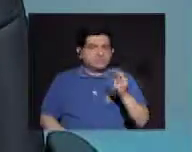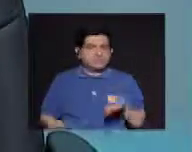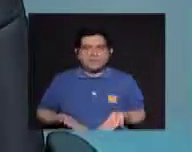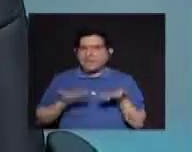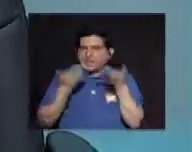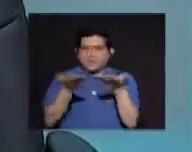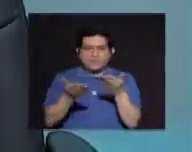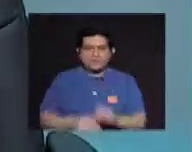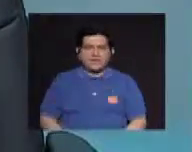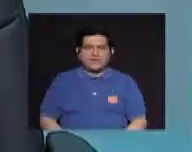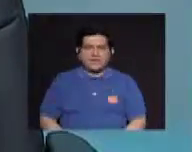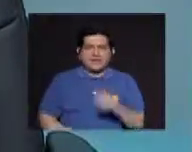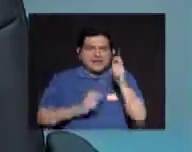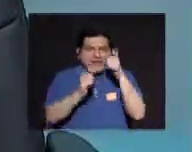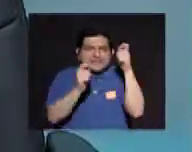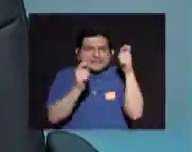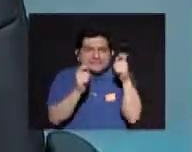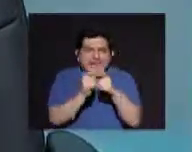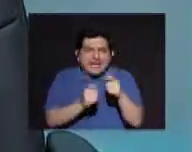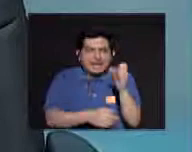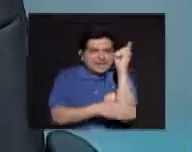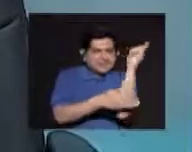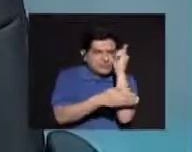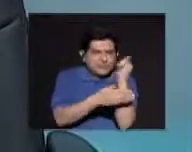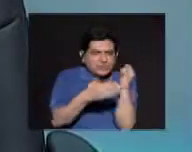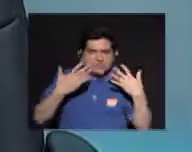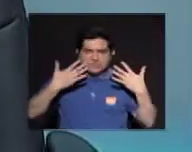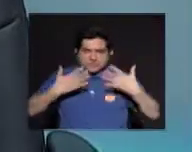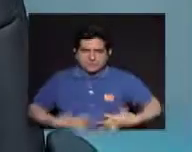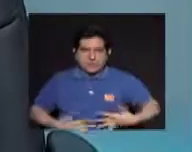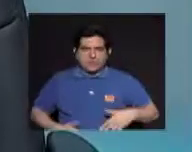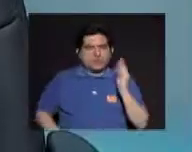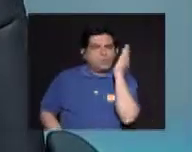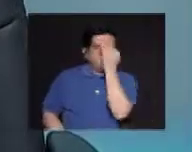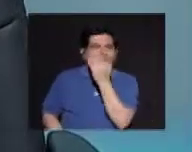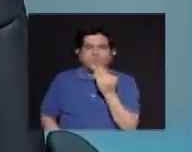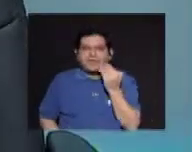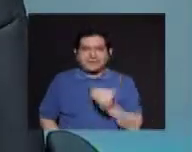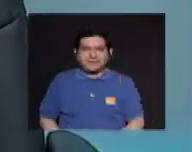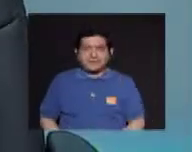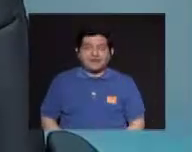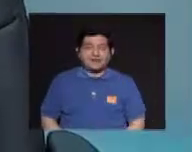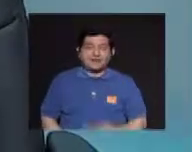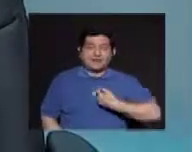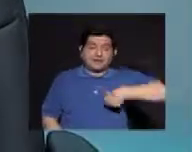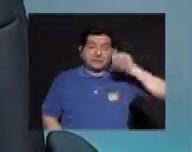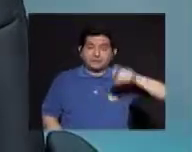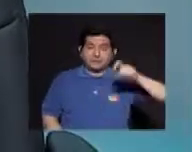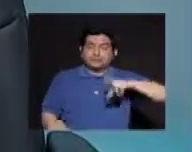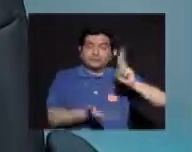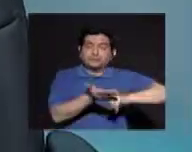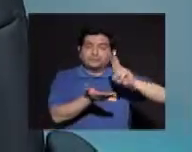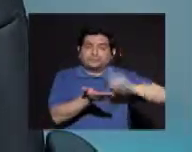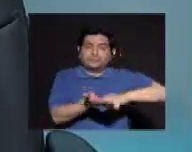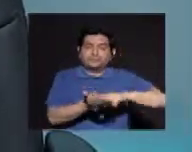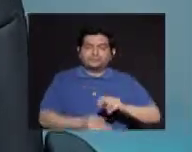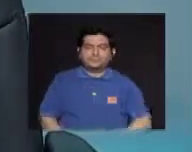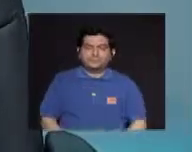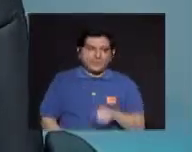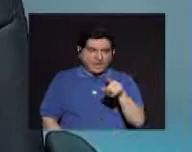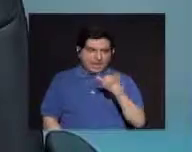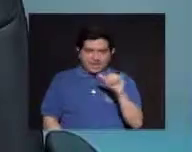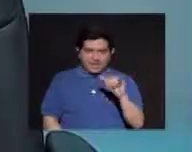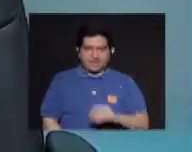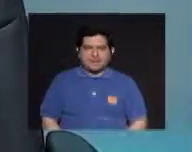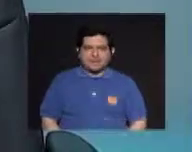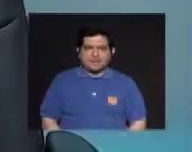digamos, esa cosa específica de diseño de vestuario ni de maquillaje, entonces los tuvimos que contratar.